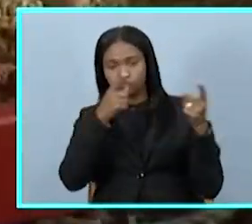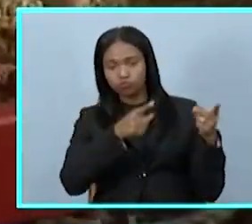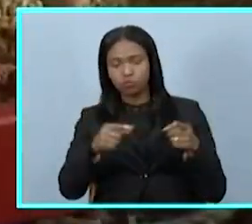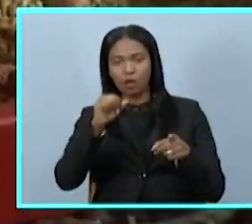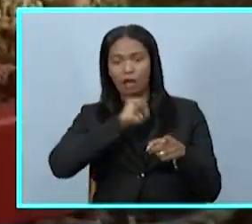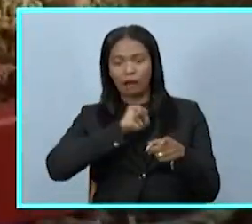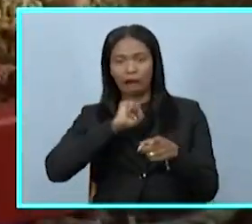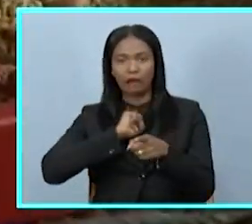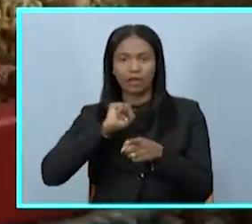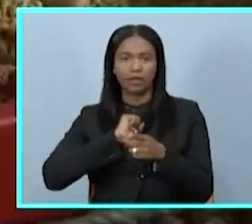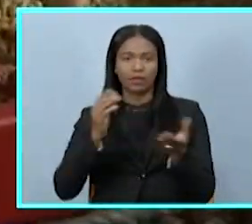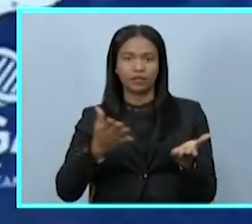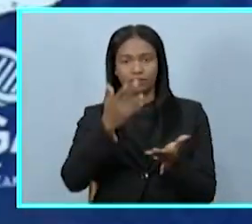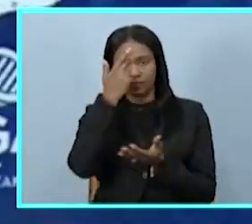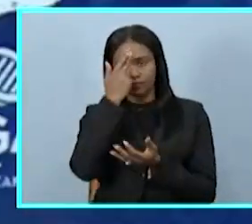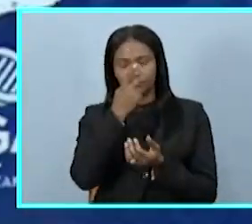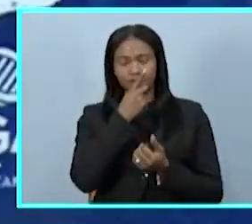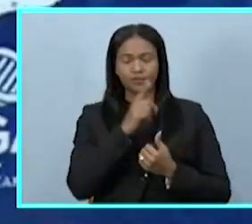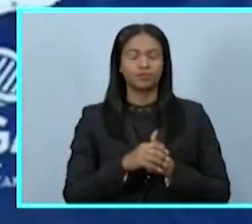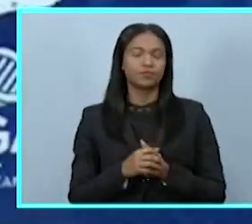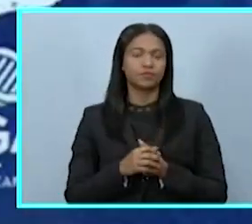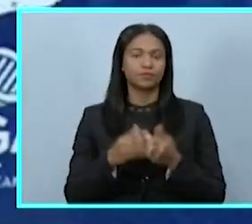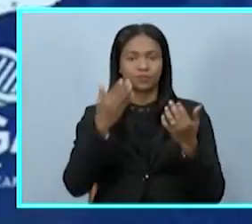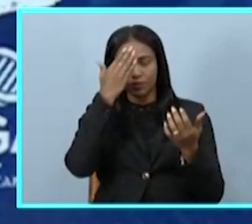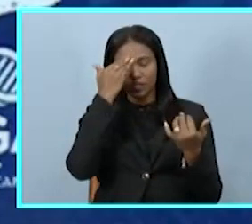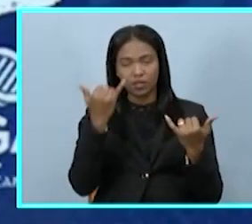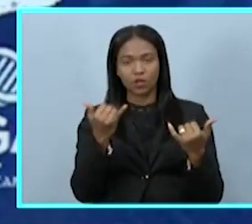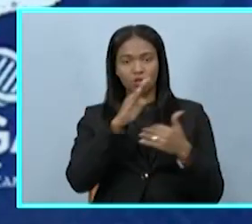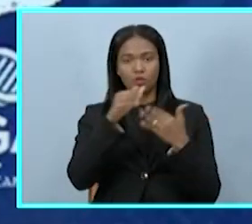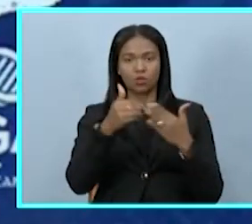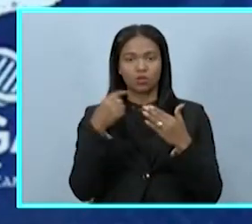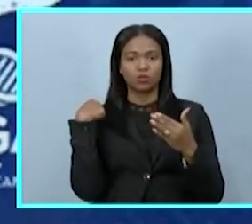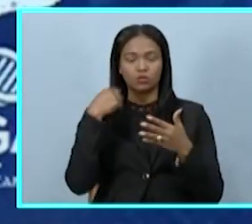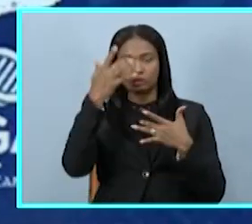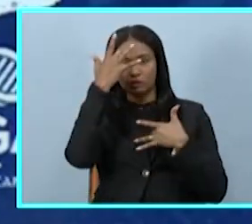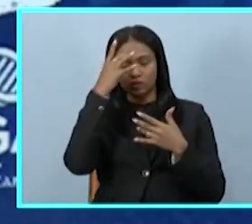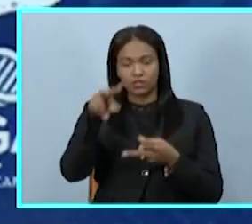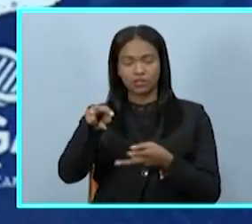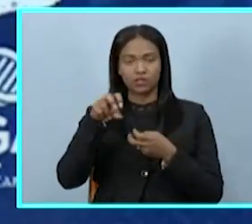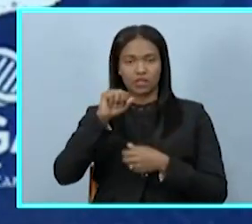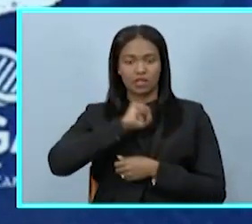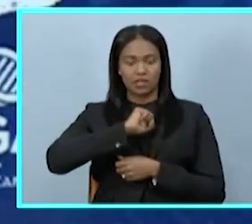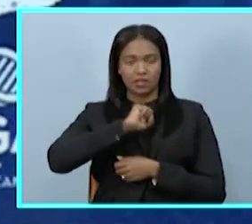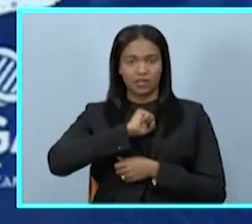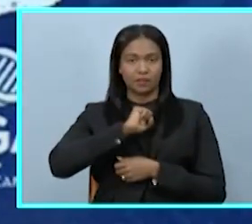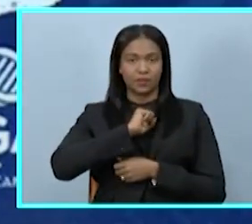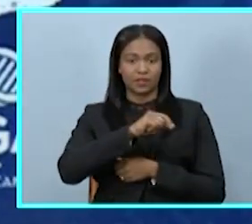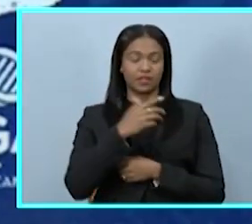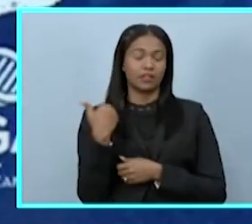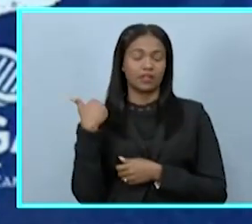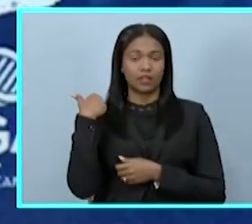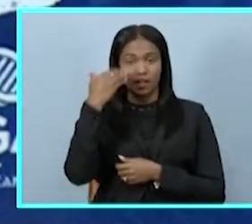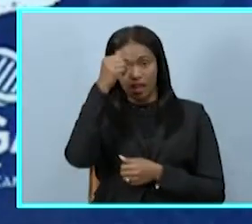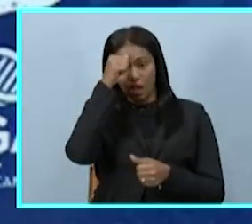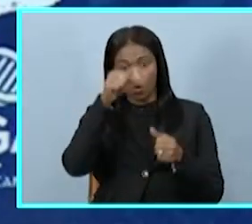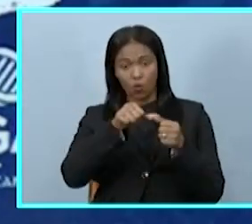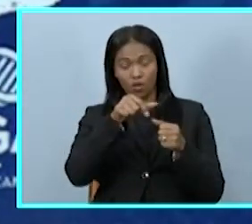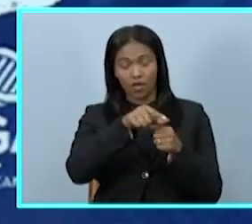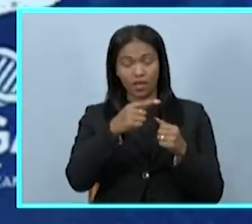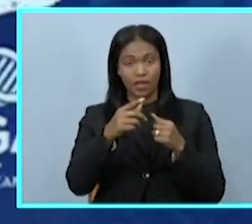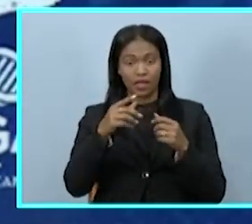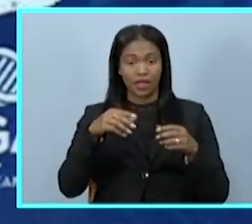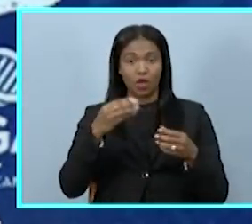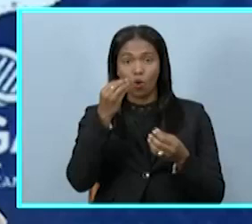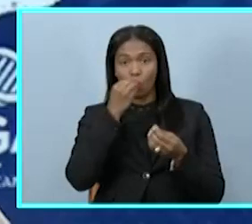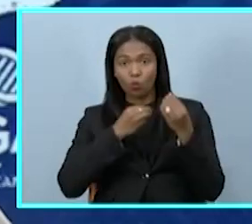de gripe aviar en el país. Porque ahora el mundo está amenazado con la gripe aviar. Y nuestro país, ustedes saben que la avicultura de este país hay que